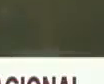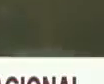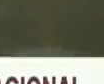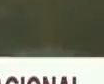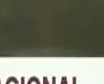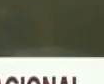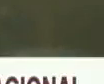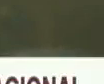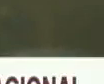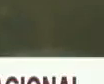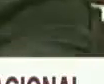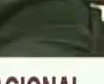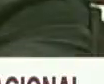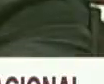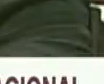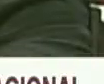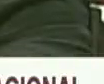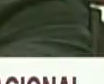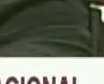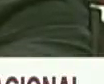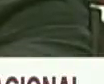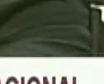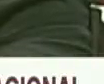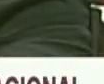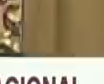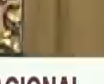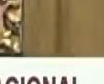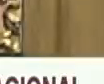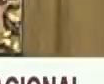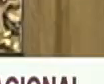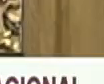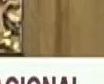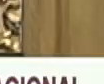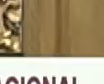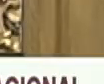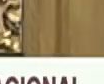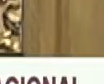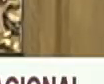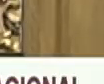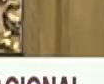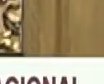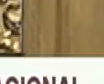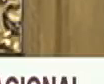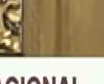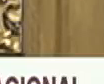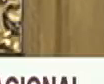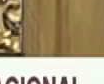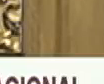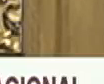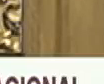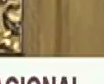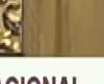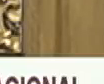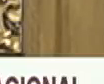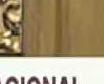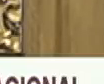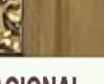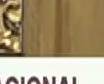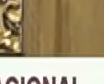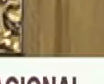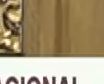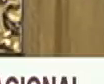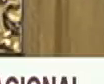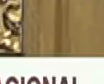Una hazaña de la cultura, del tesón, pero sobre todo del talento, porque mantenerse 50